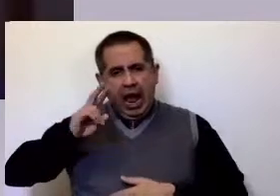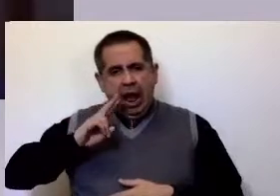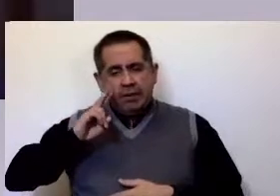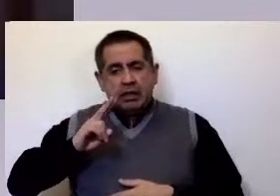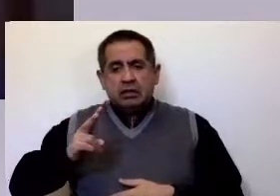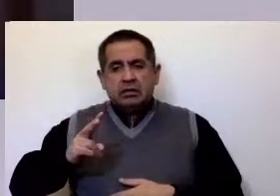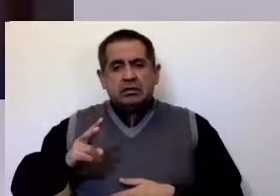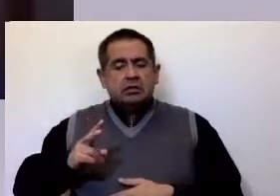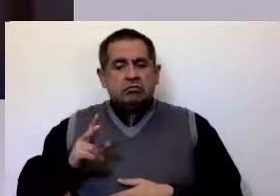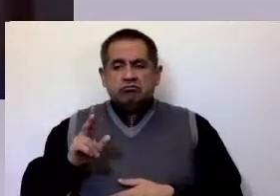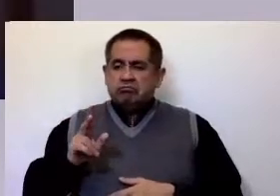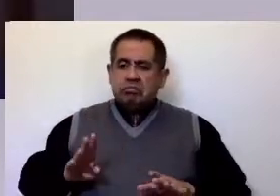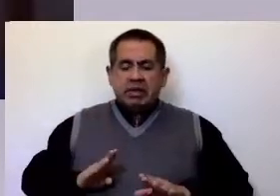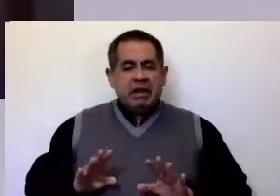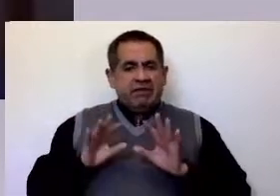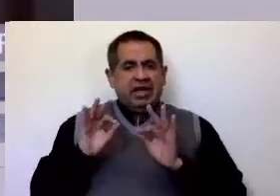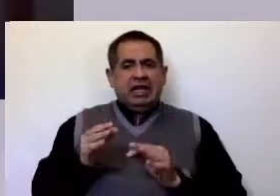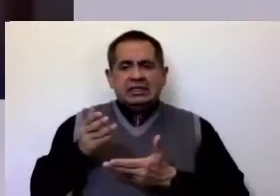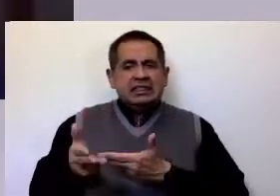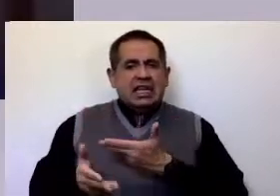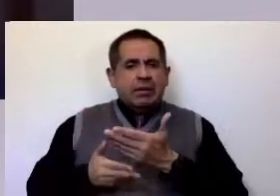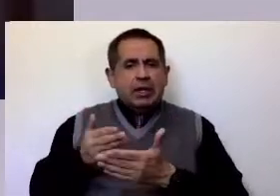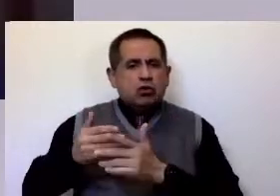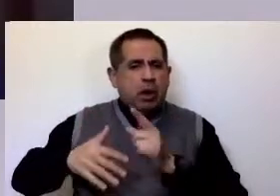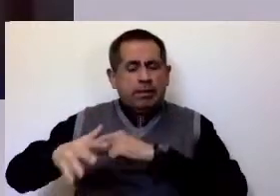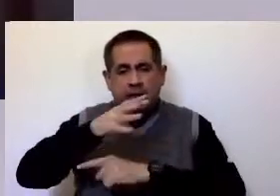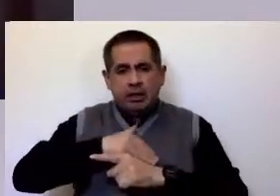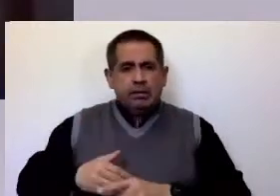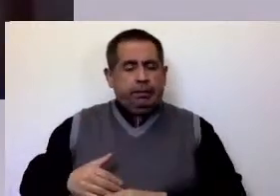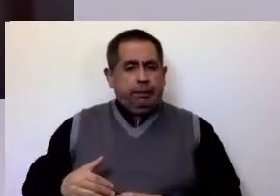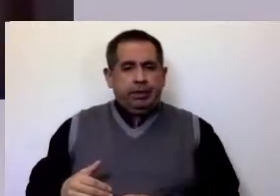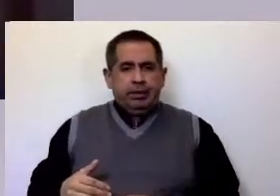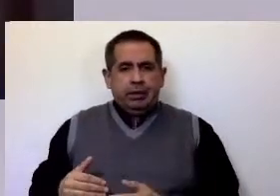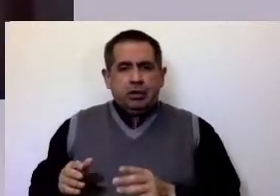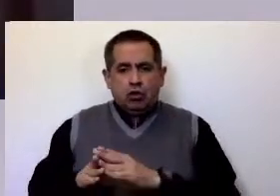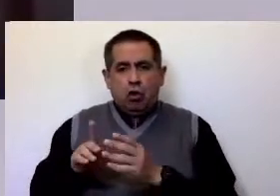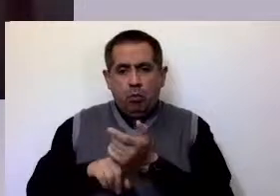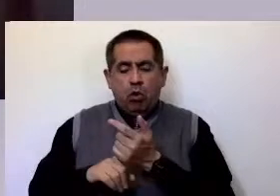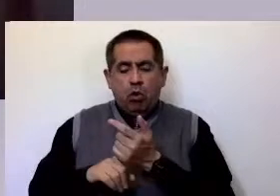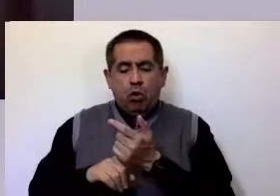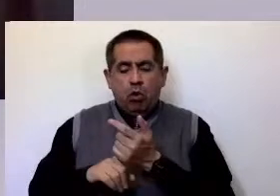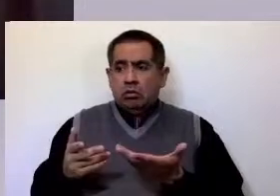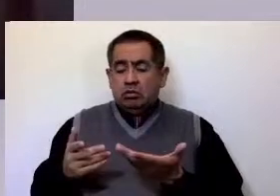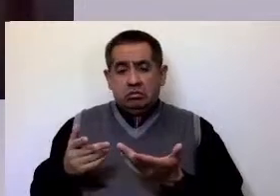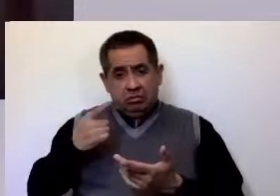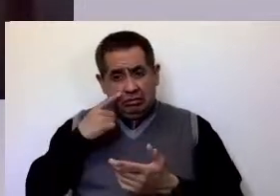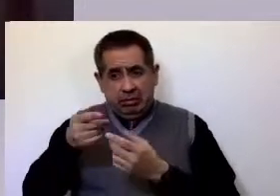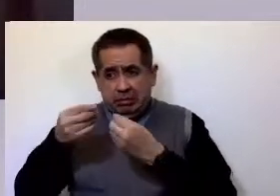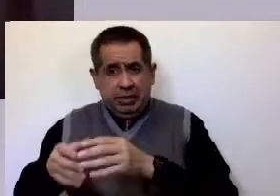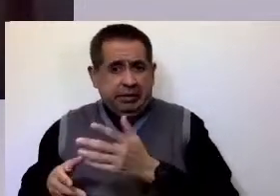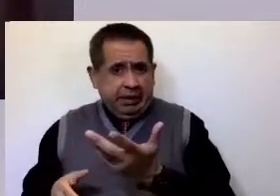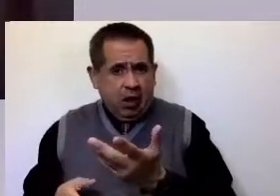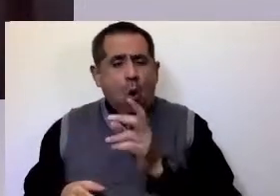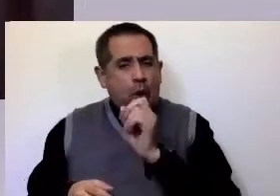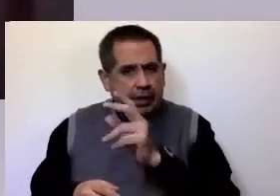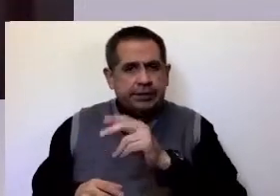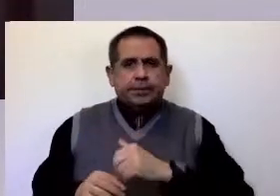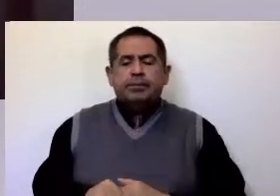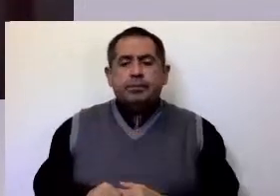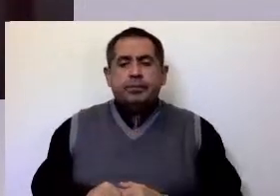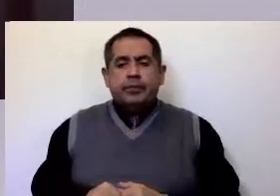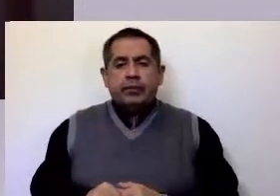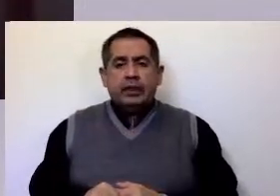beneficiario de los servicios ambientales que preste el ecosistema que estima afectado entonces bien se